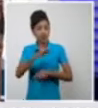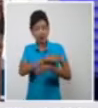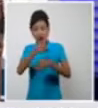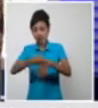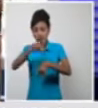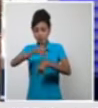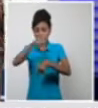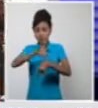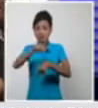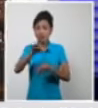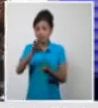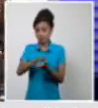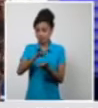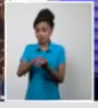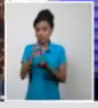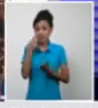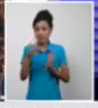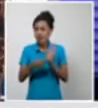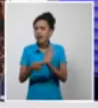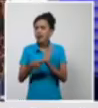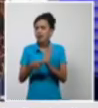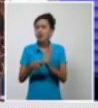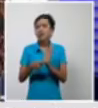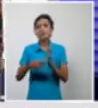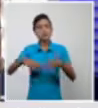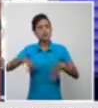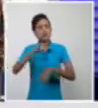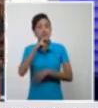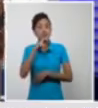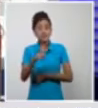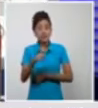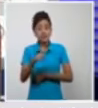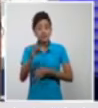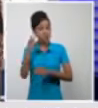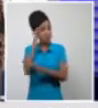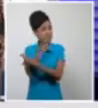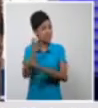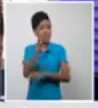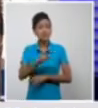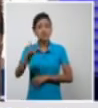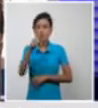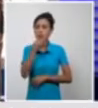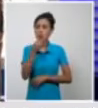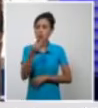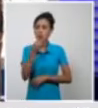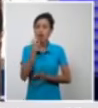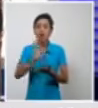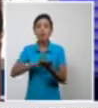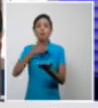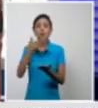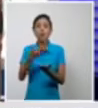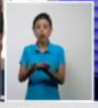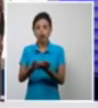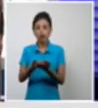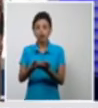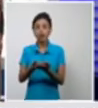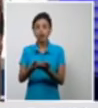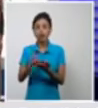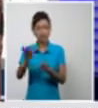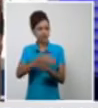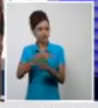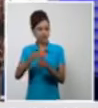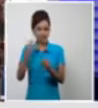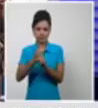lo que permite que ante situaciones diversas las ciencias sociales rápidamente puedan hacer propuestas. Y yo sé que las personas